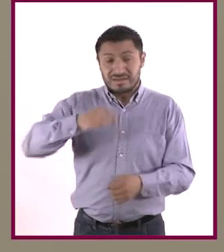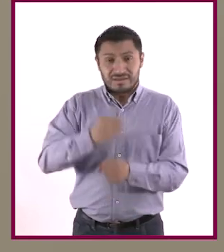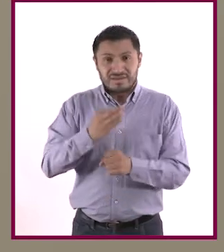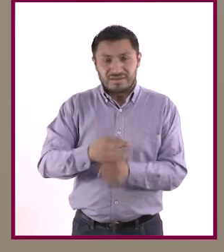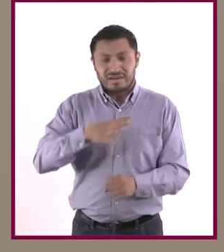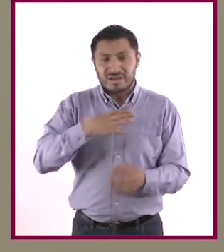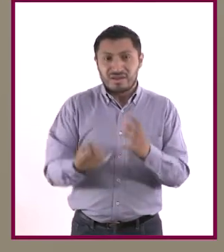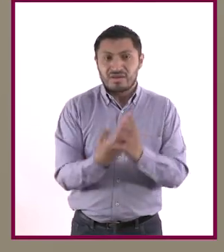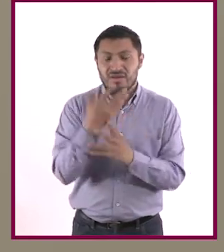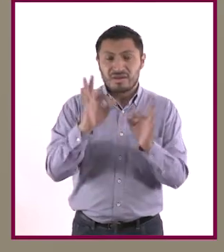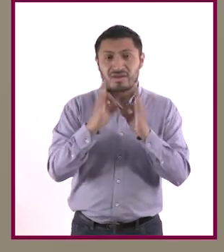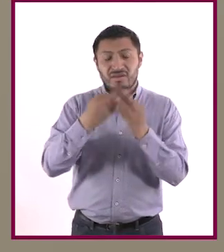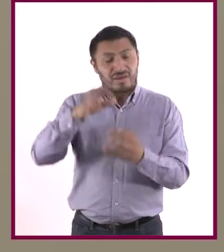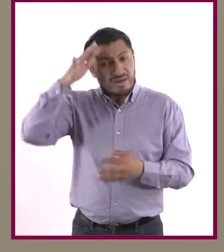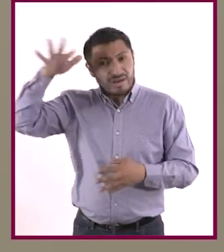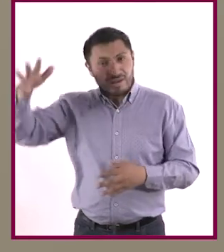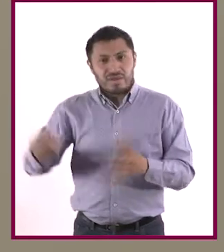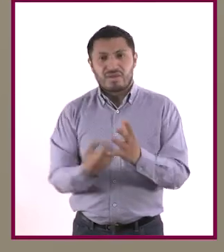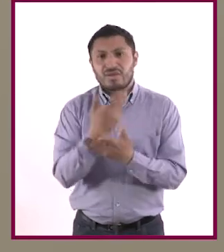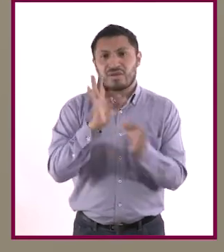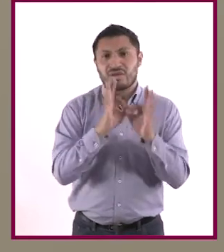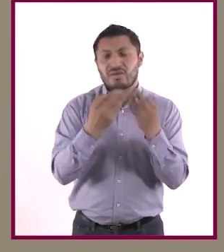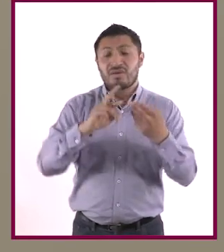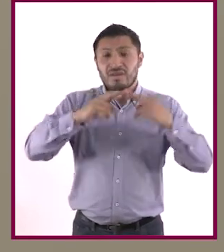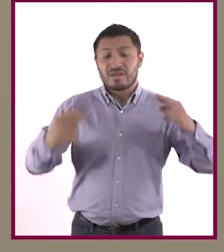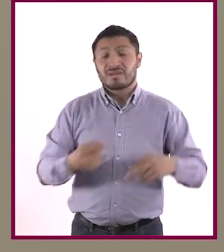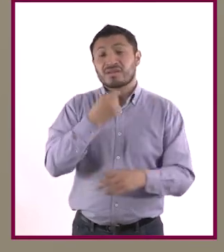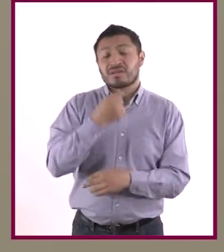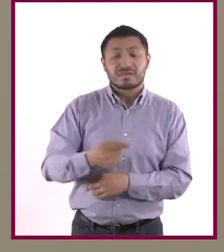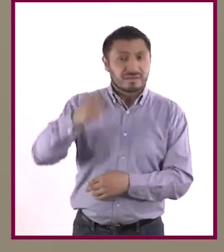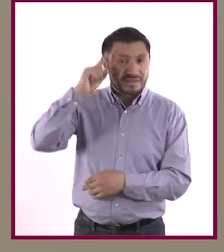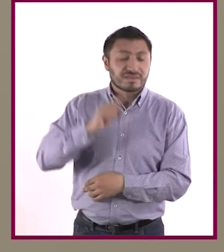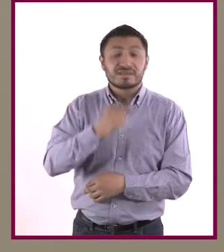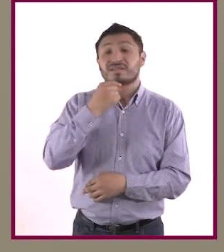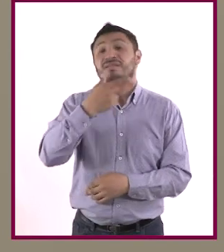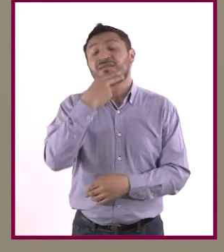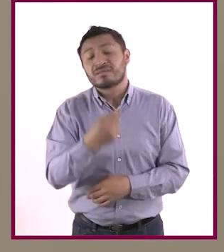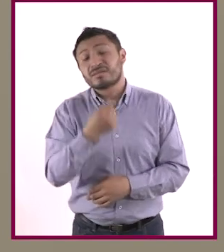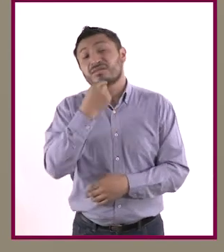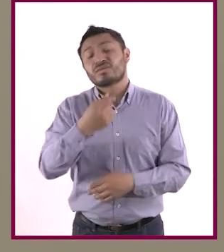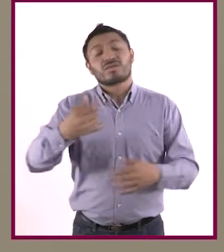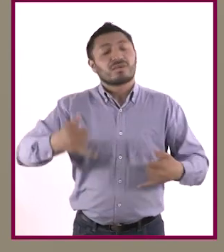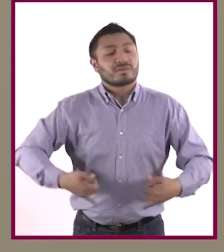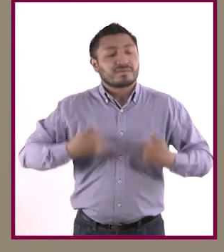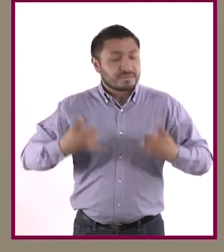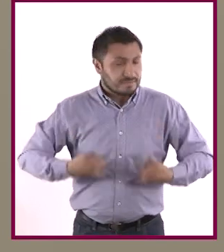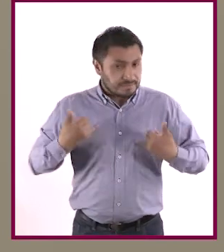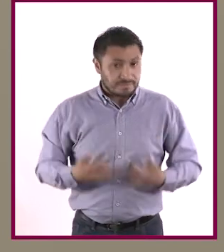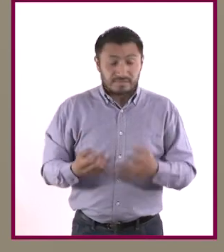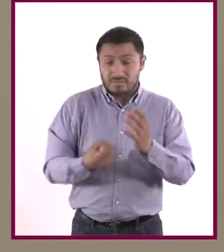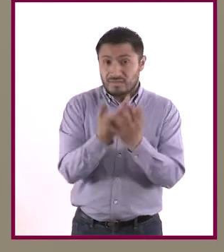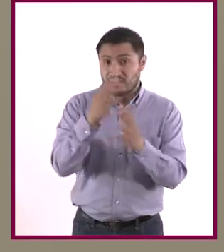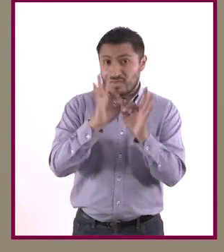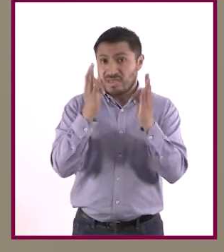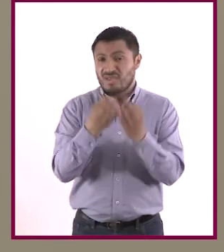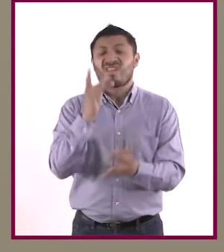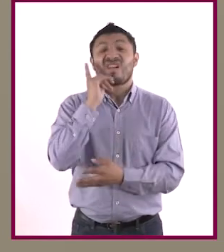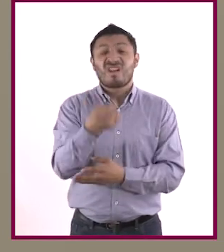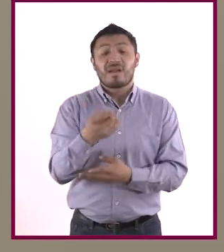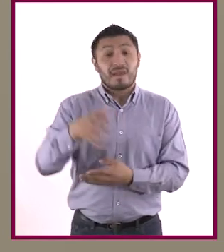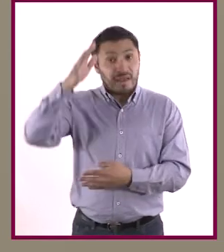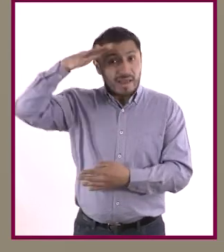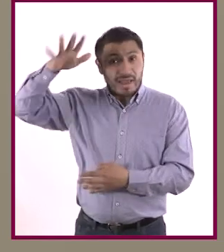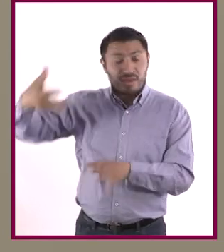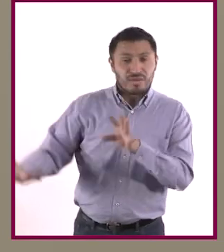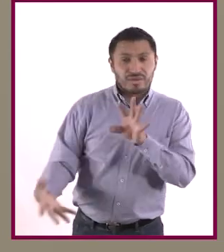modelos de adultos y nuevas maneras de relación con los niños, niñas y adolescentes. Uno de estos nuevos modelos se denomina